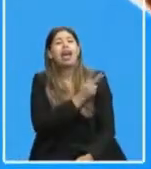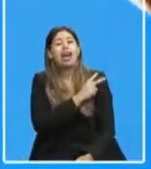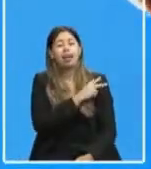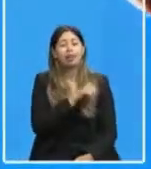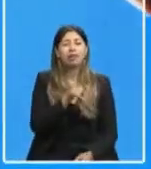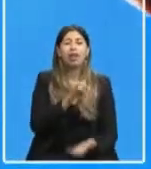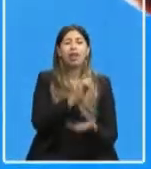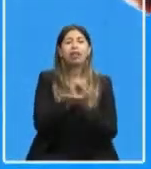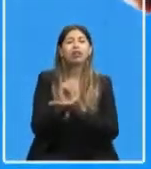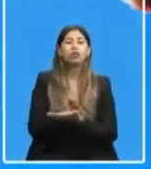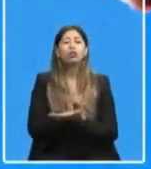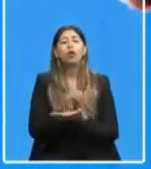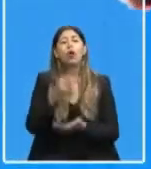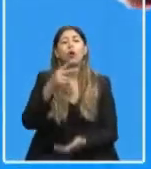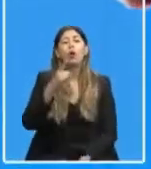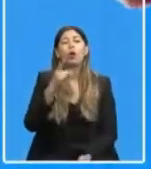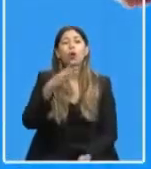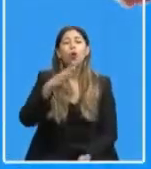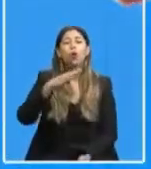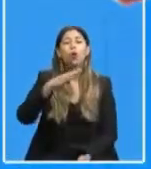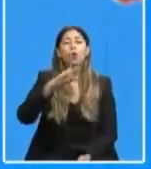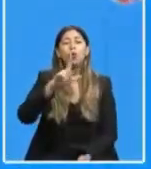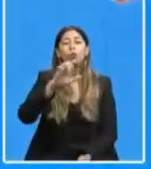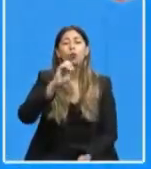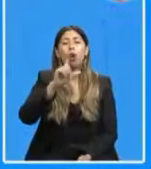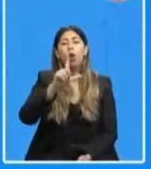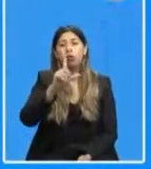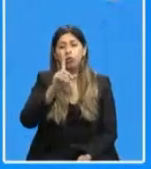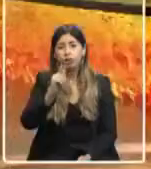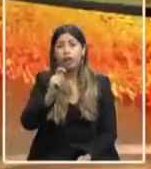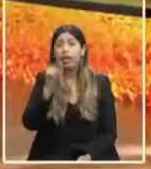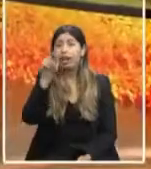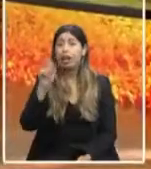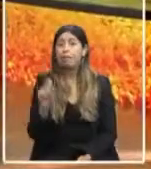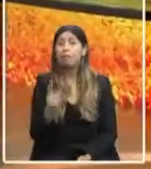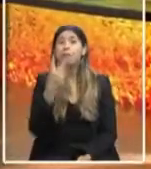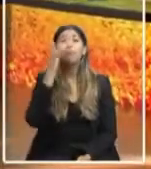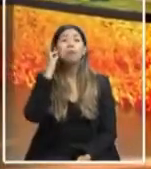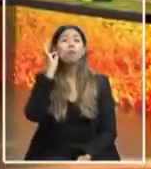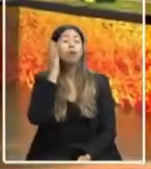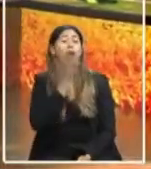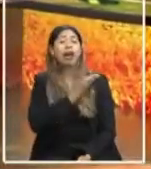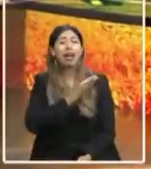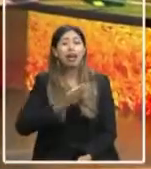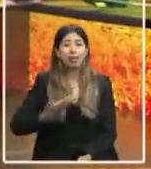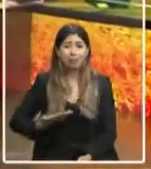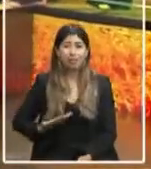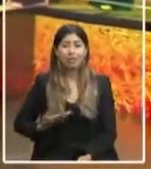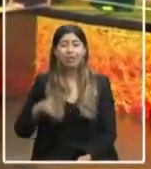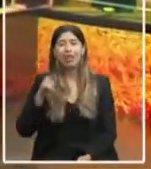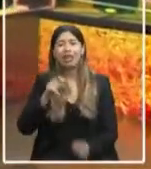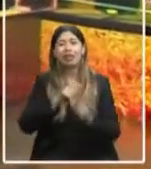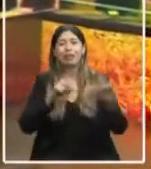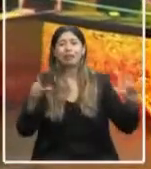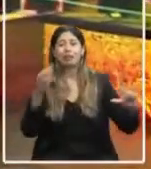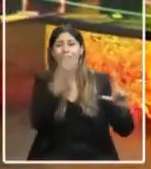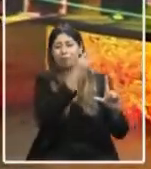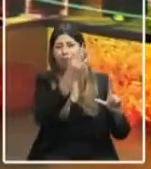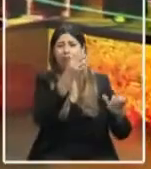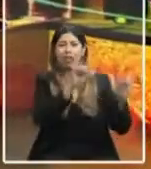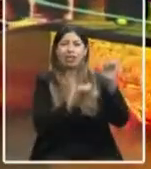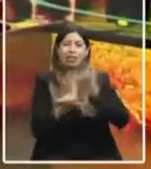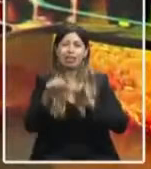Humboldt. Es la primera presidenta mujer en la historia de la Plataforma Intergubernamental Científico-Normativa